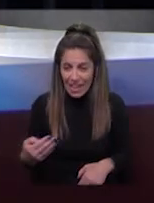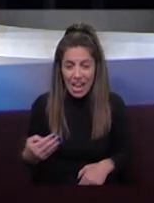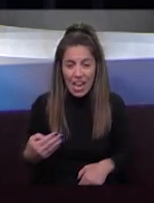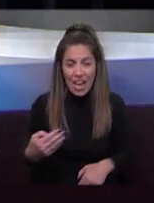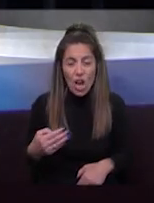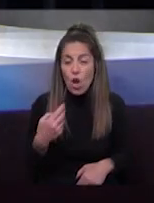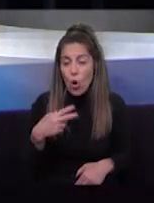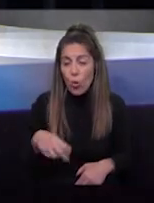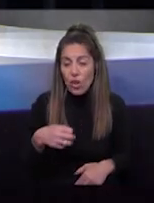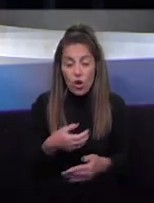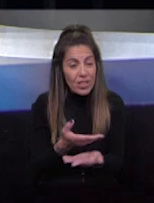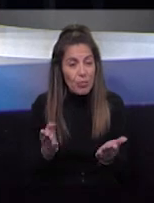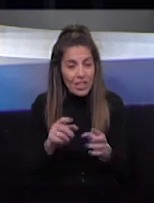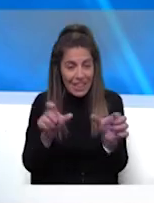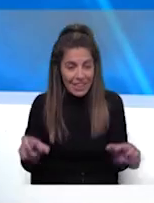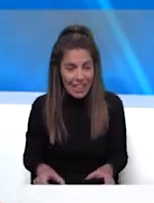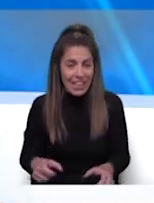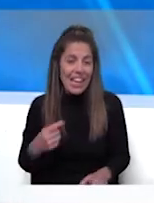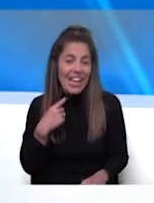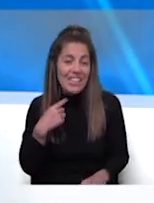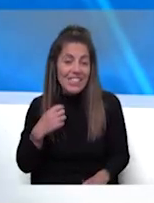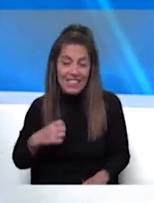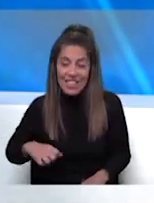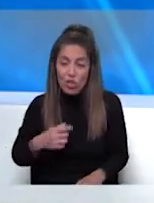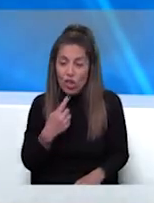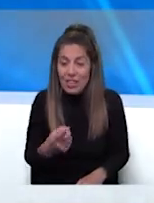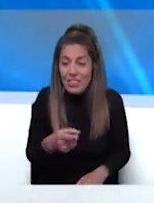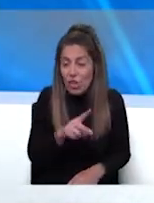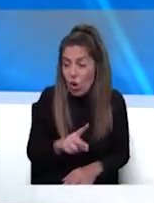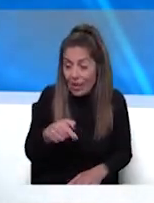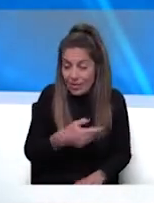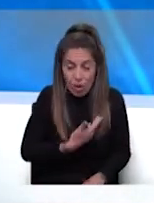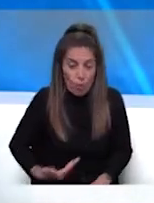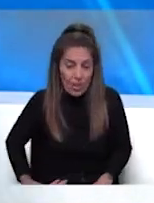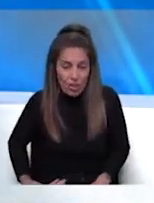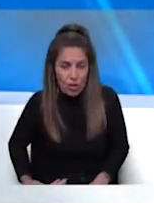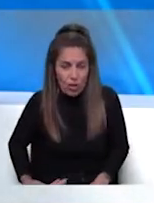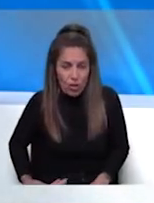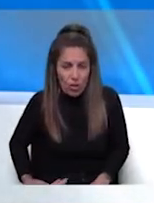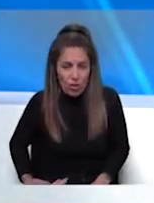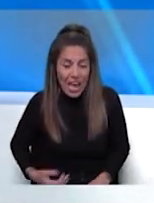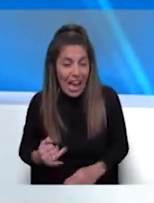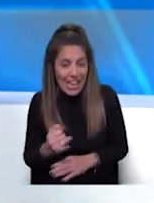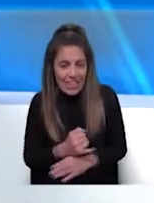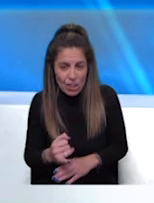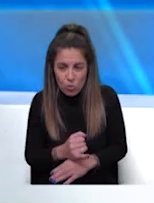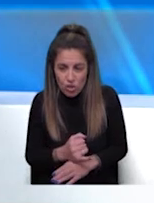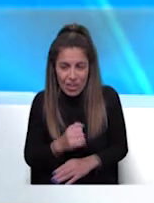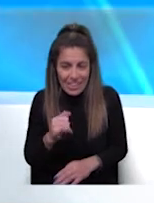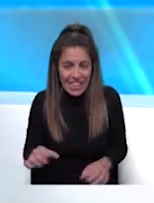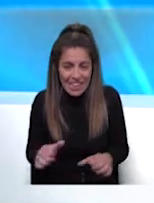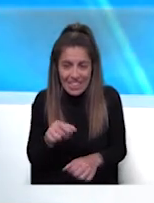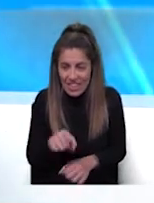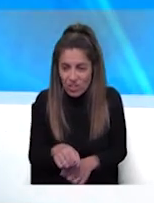Santel Arena y Gasallago. Yo tengo que decir, no, este gobierno, a la institución que tenía que hacer